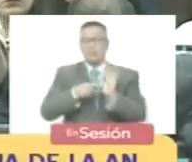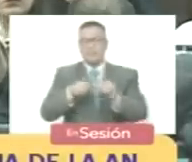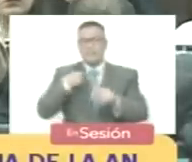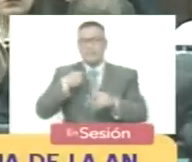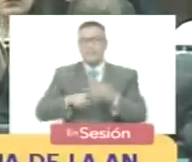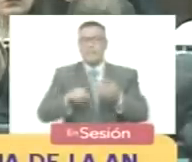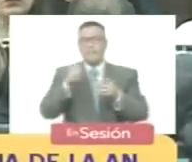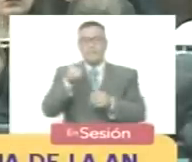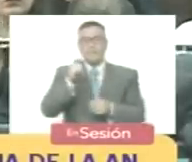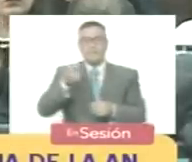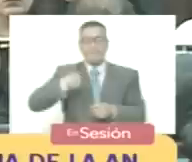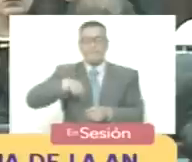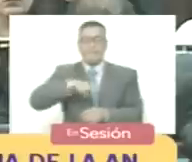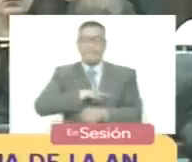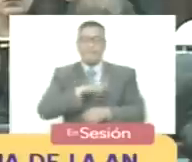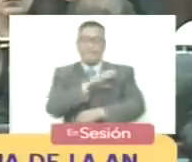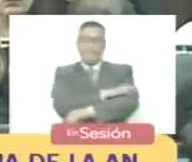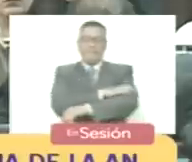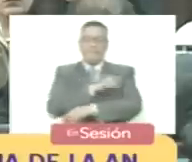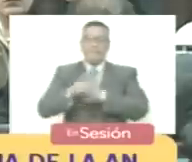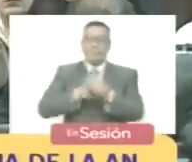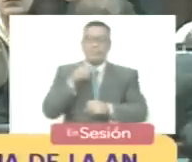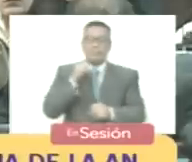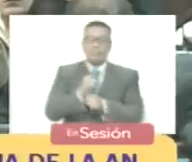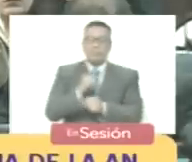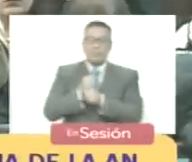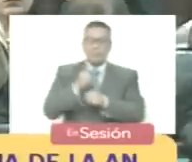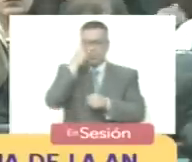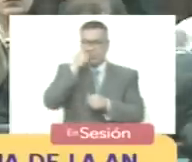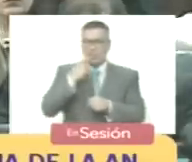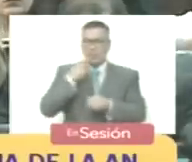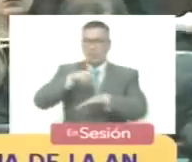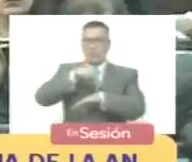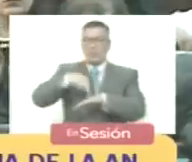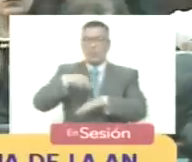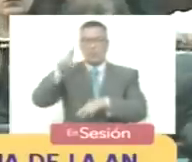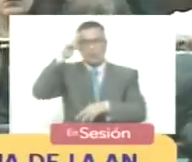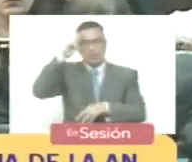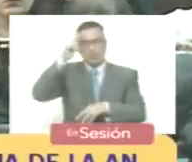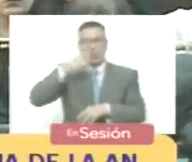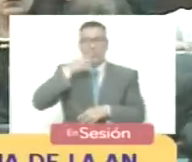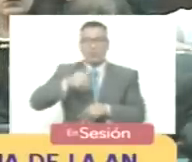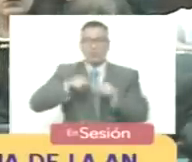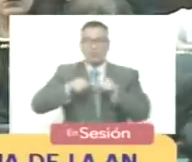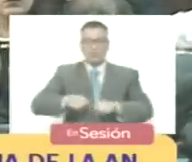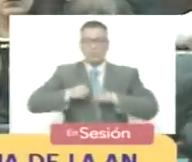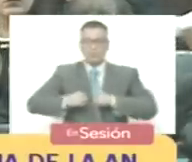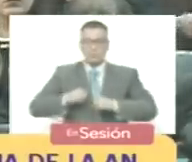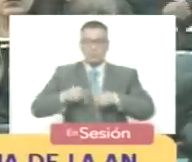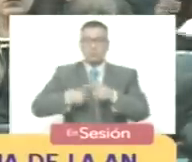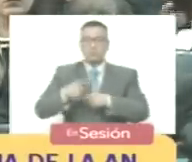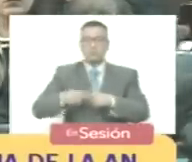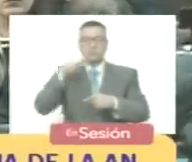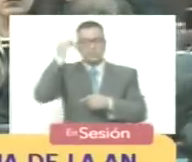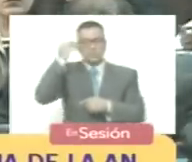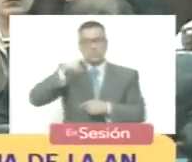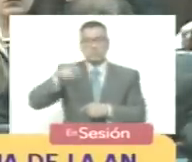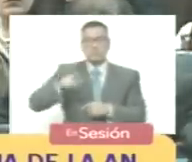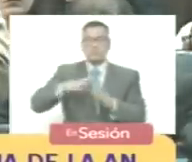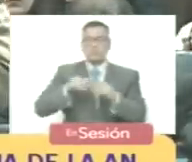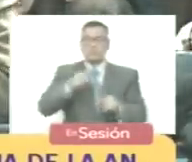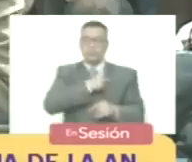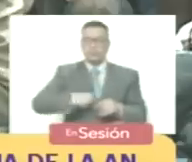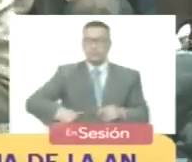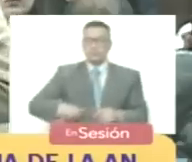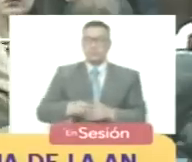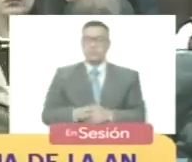hecho la tarea, nosotros de la oposición hacemos oposición seria, nacionalista y respetable y fijamos posición cada vez que lo consideremos necesario. Es todo, señor